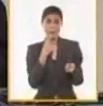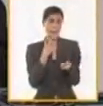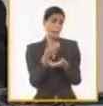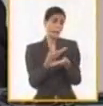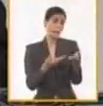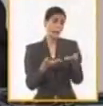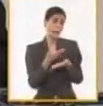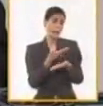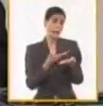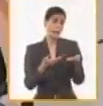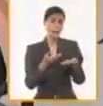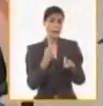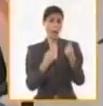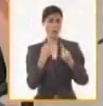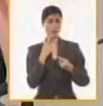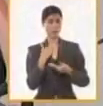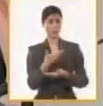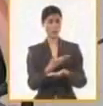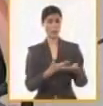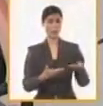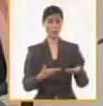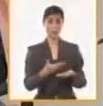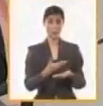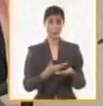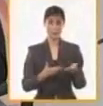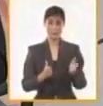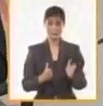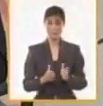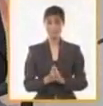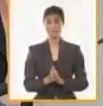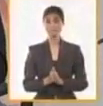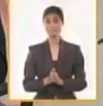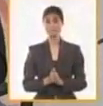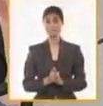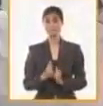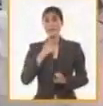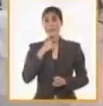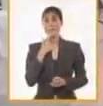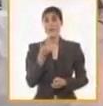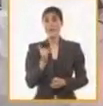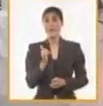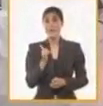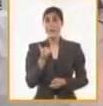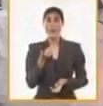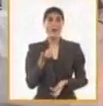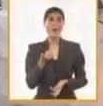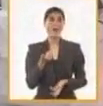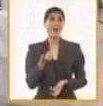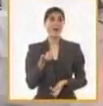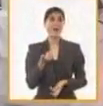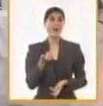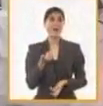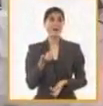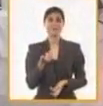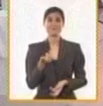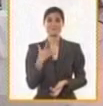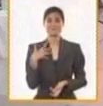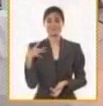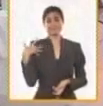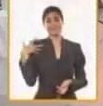es indudable al que tampoco lo deja de menospreciar, claro, y públicamente, que es lo